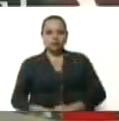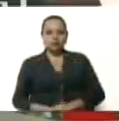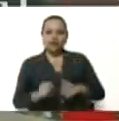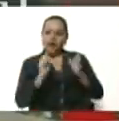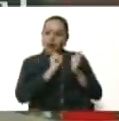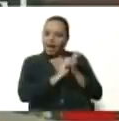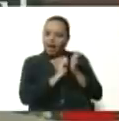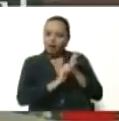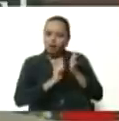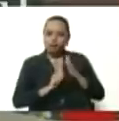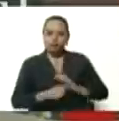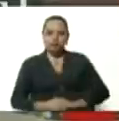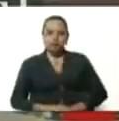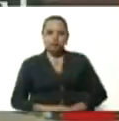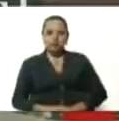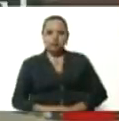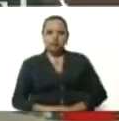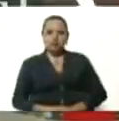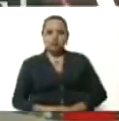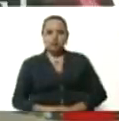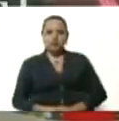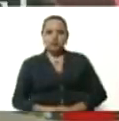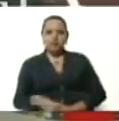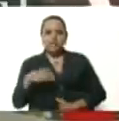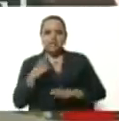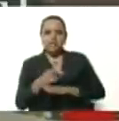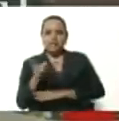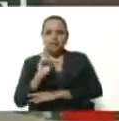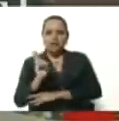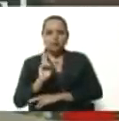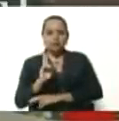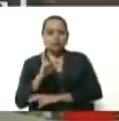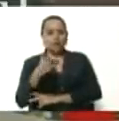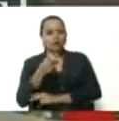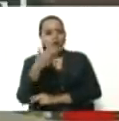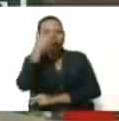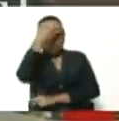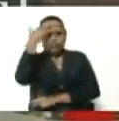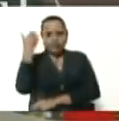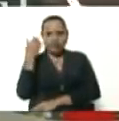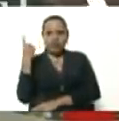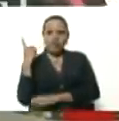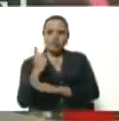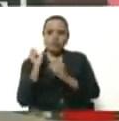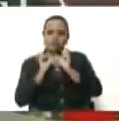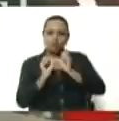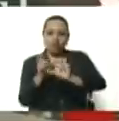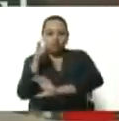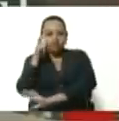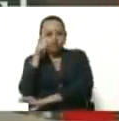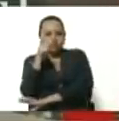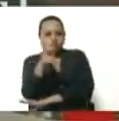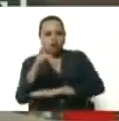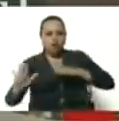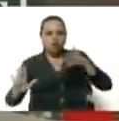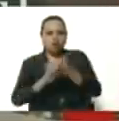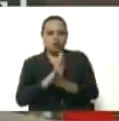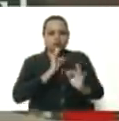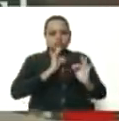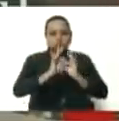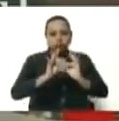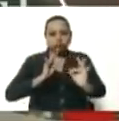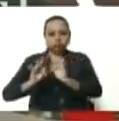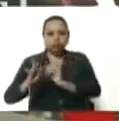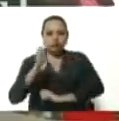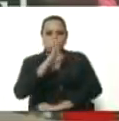anótalo. Amárrense un hilito en un dedo para que no se les olvide. Vamos a mantener la vigilancia sobre los casos